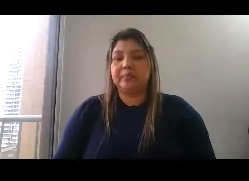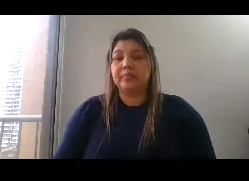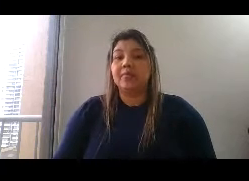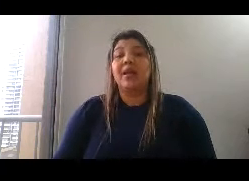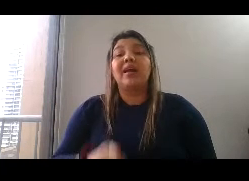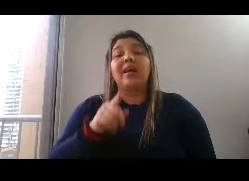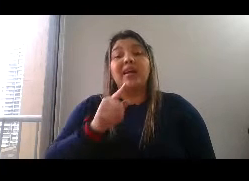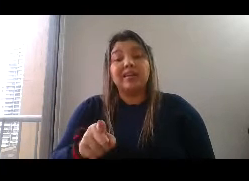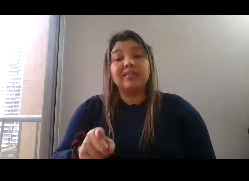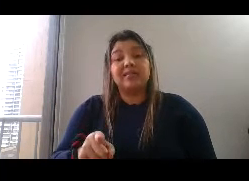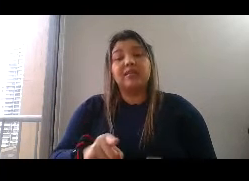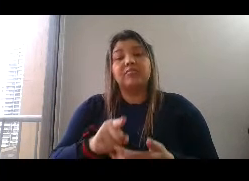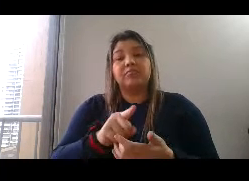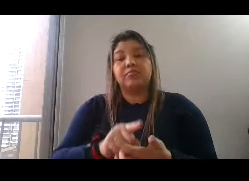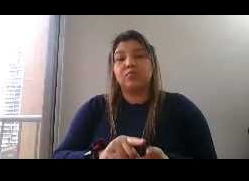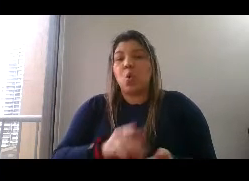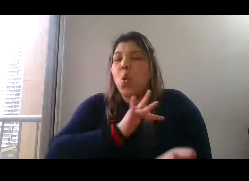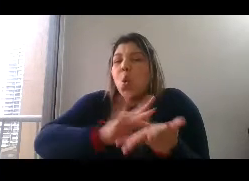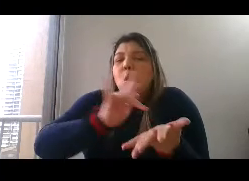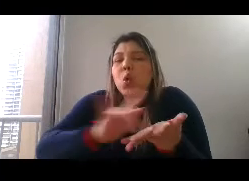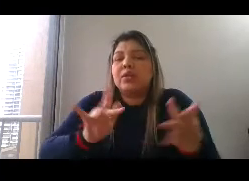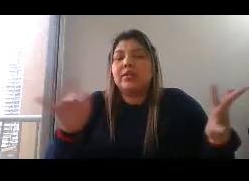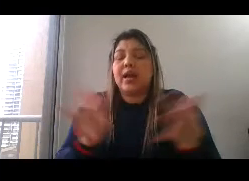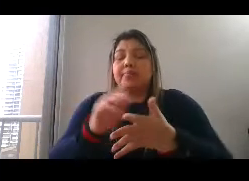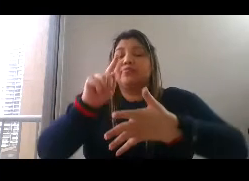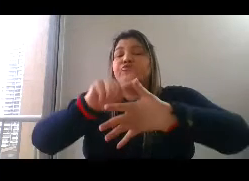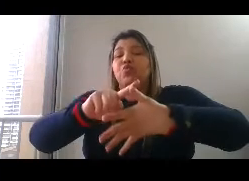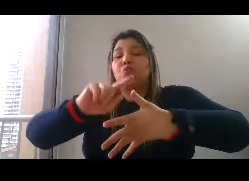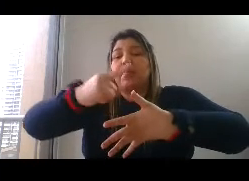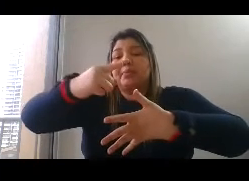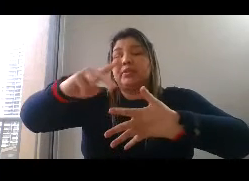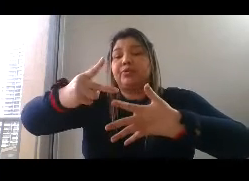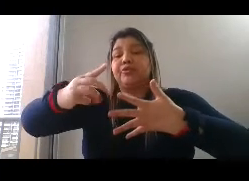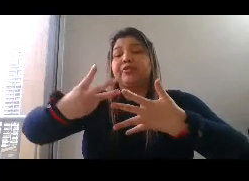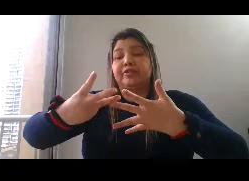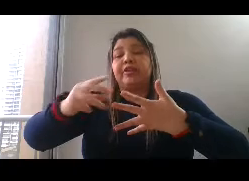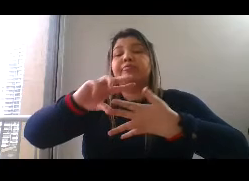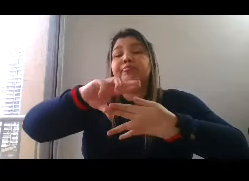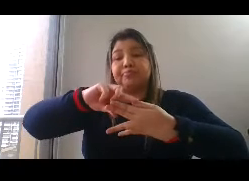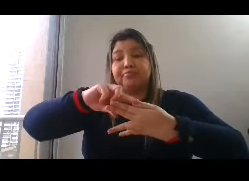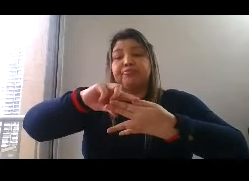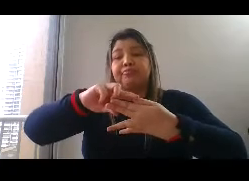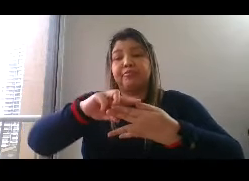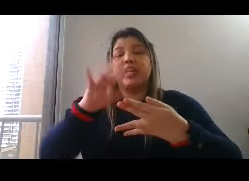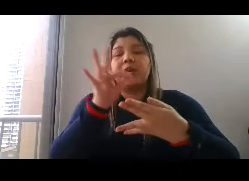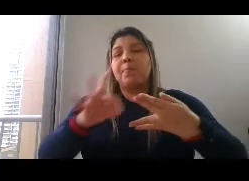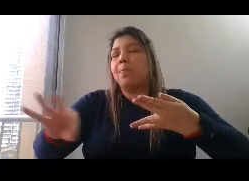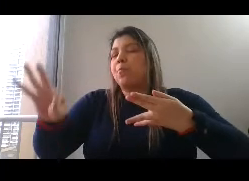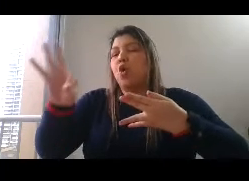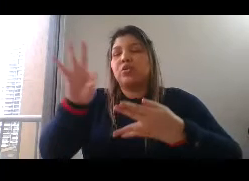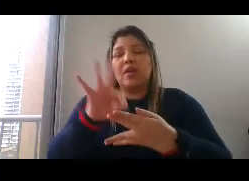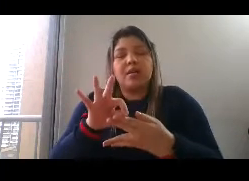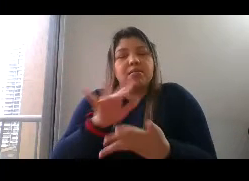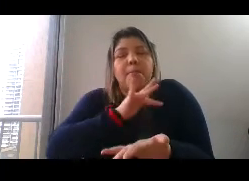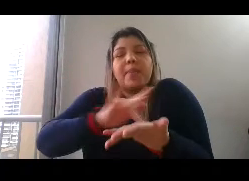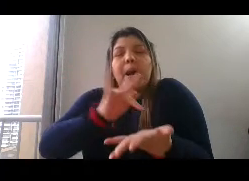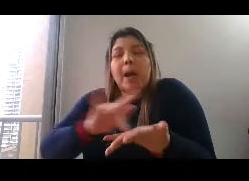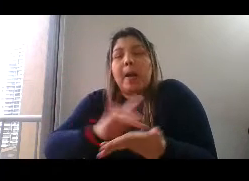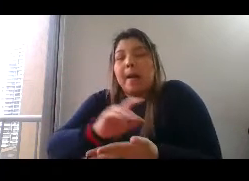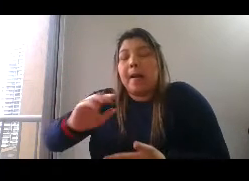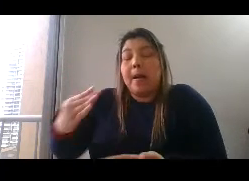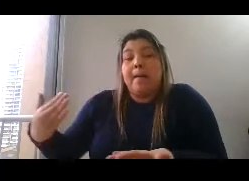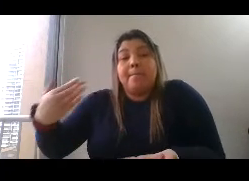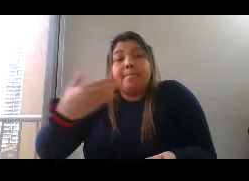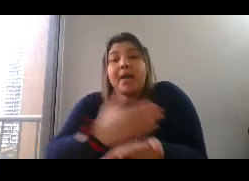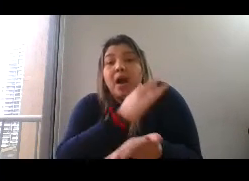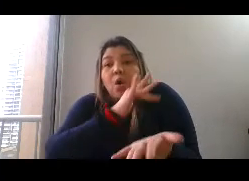estarían clasificados en triaje 1, 2 y 3. Y estos pacientes triaje 4 y 5 podrían